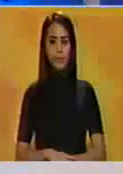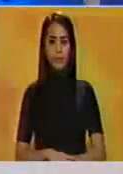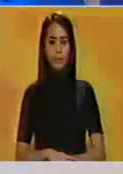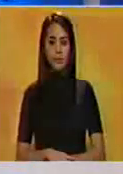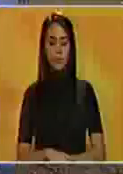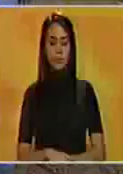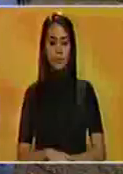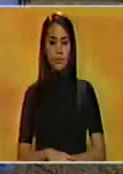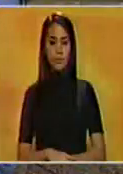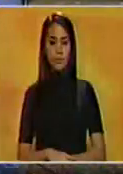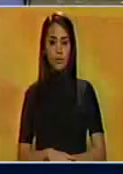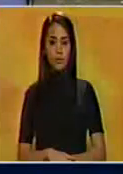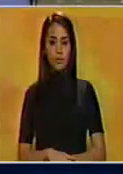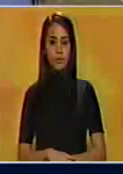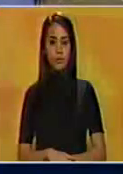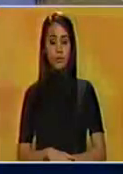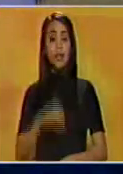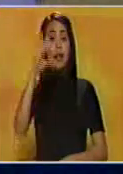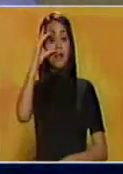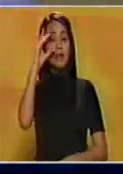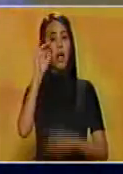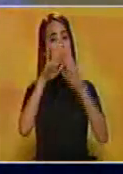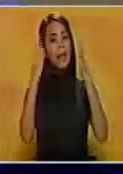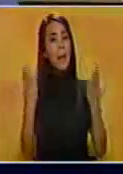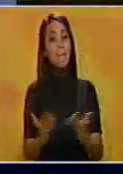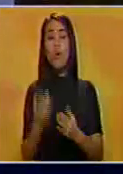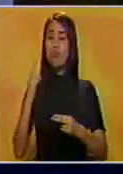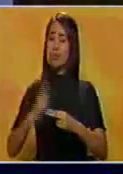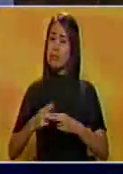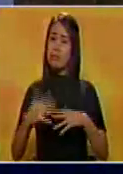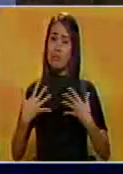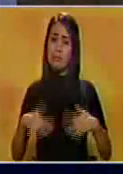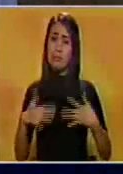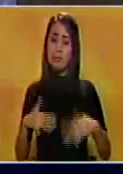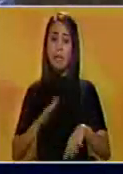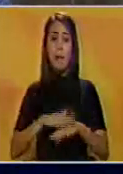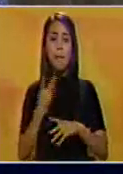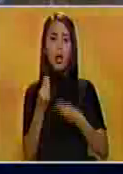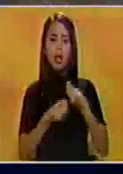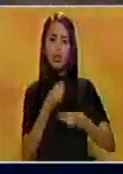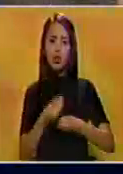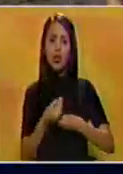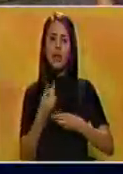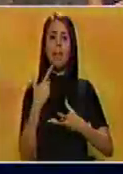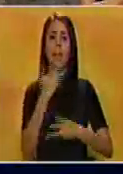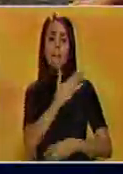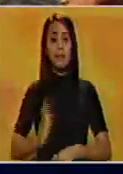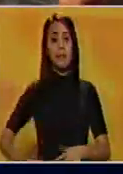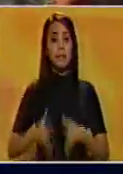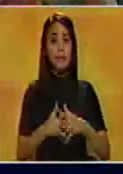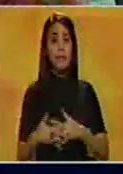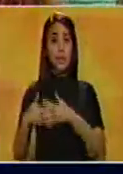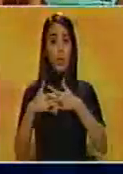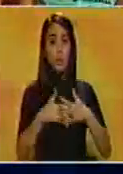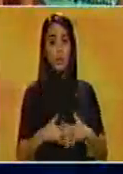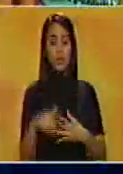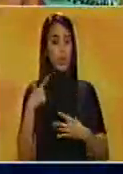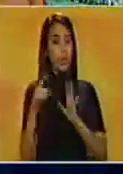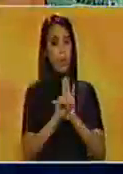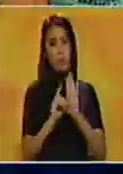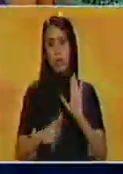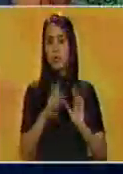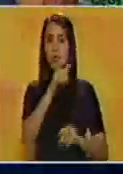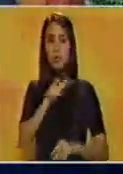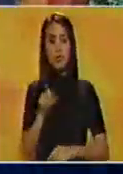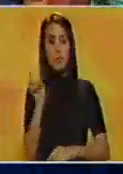detalles. Rodríguez sostuvo que el mundo está en peligro ante las acciones del presidente de los Estados Unidos y no por el derecho que tienen